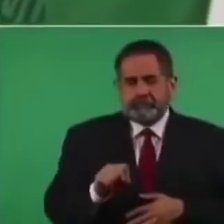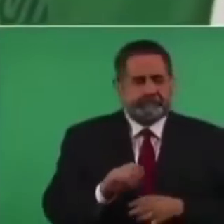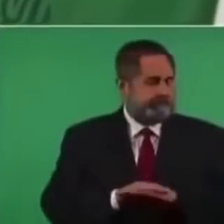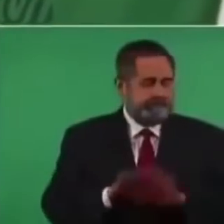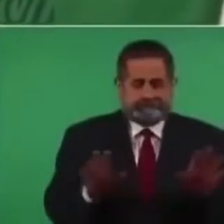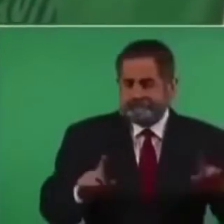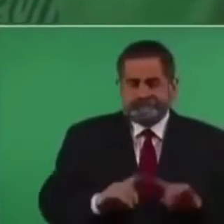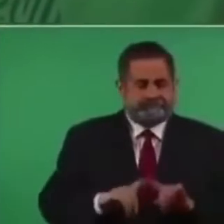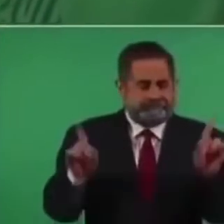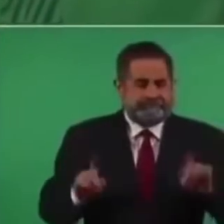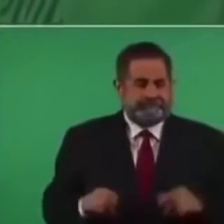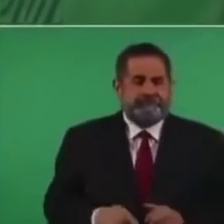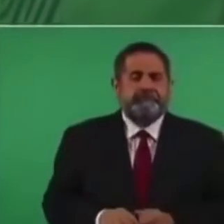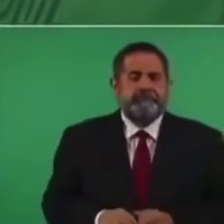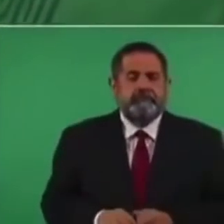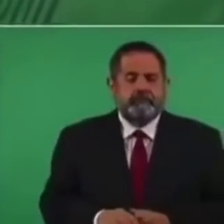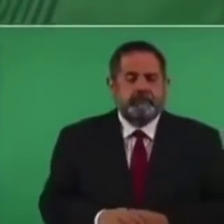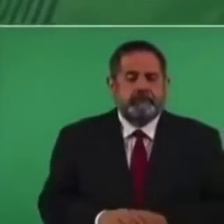situación